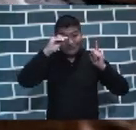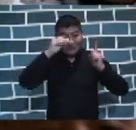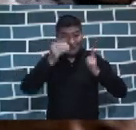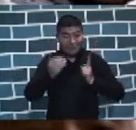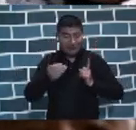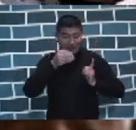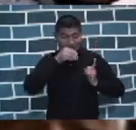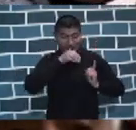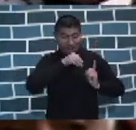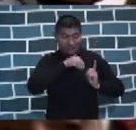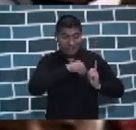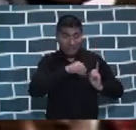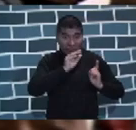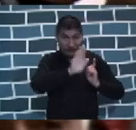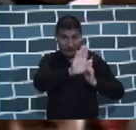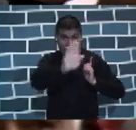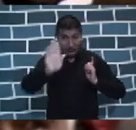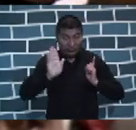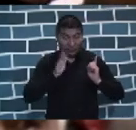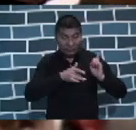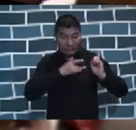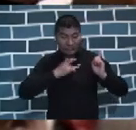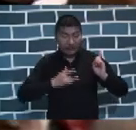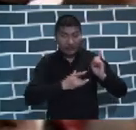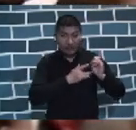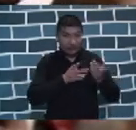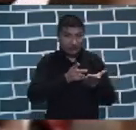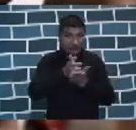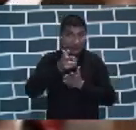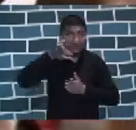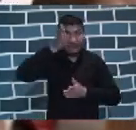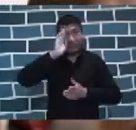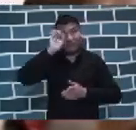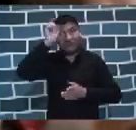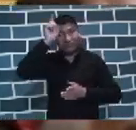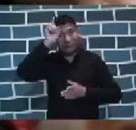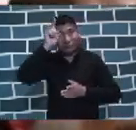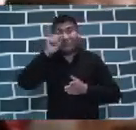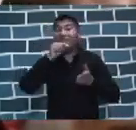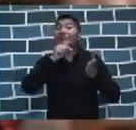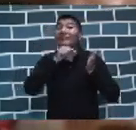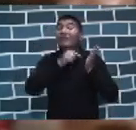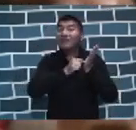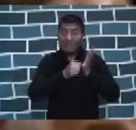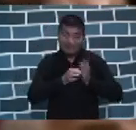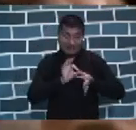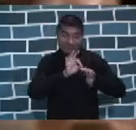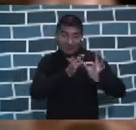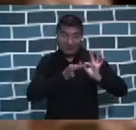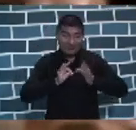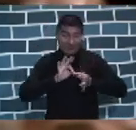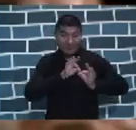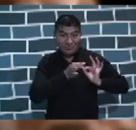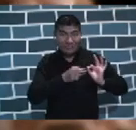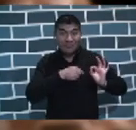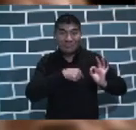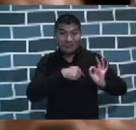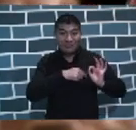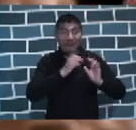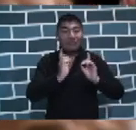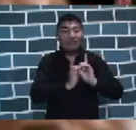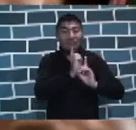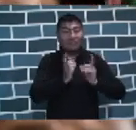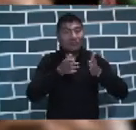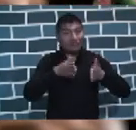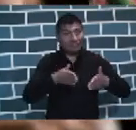introduciendo en su corazón la verdad de dios ese es el laboratorio el discípulo